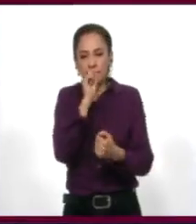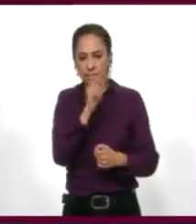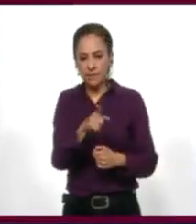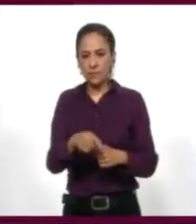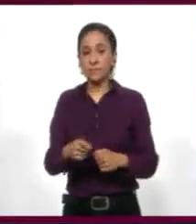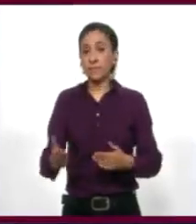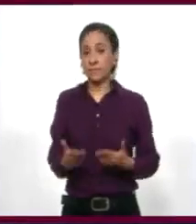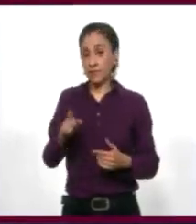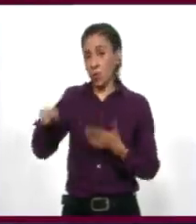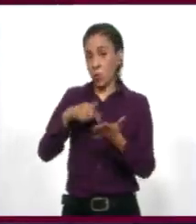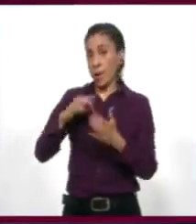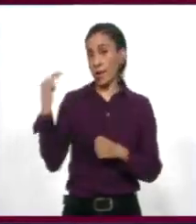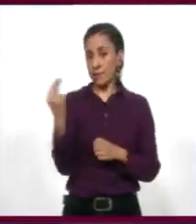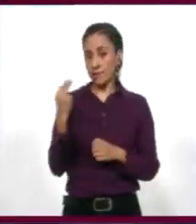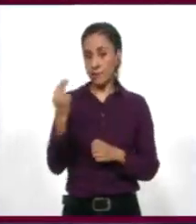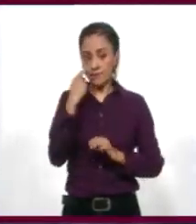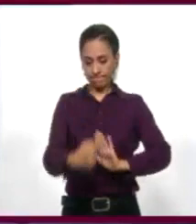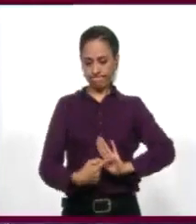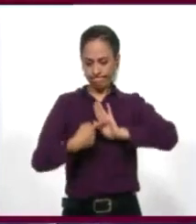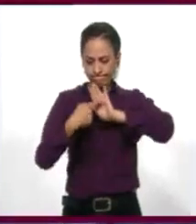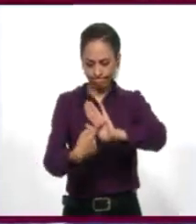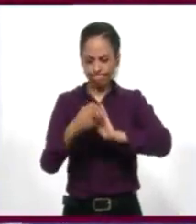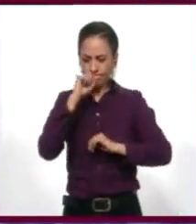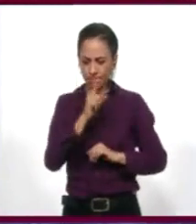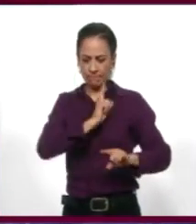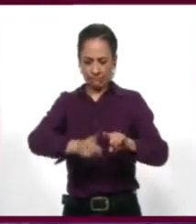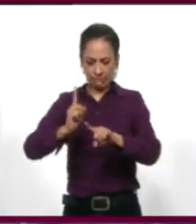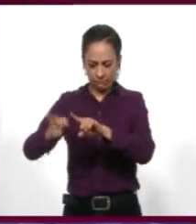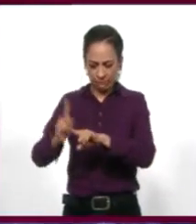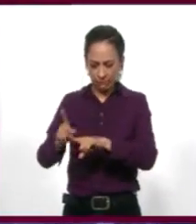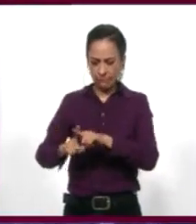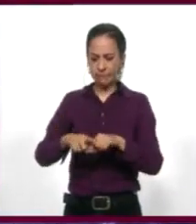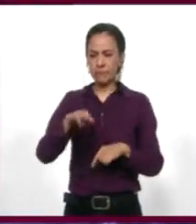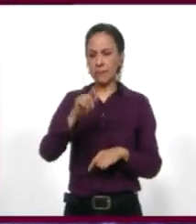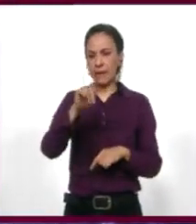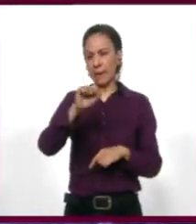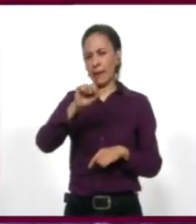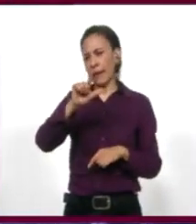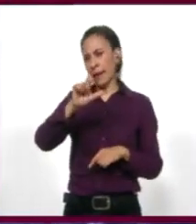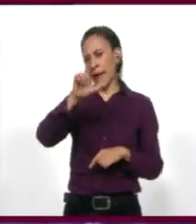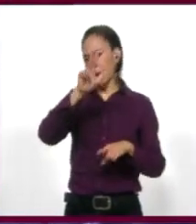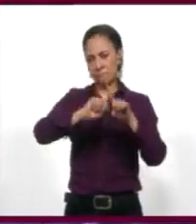Nacional de Eslovenia además presentó Stabat Mate, obra sobre la relación madre e hijo.